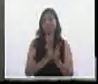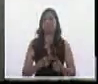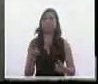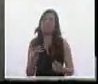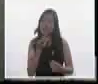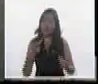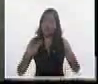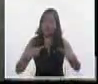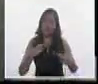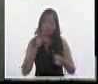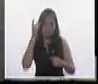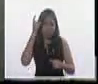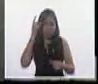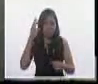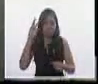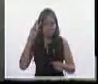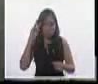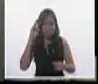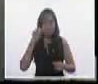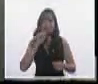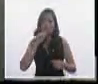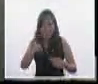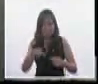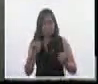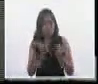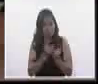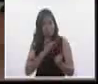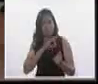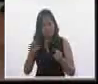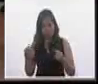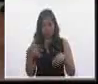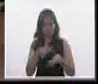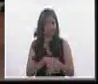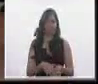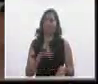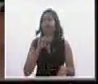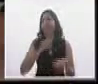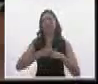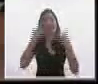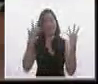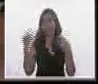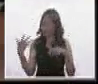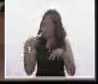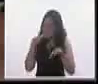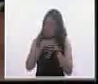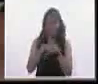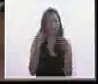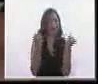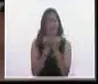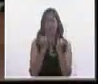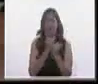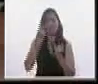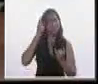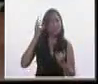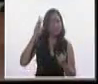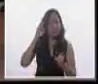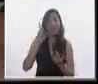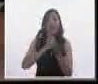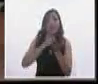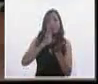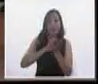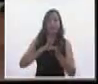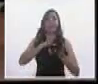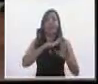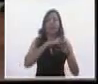con síndrome de down entran en la inclusión por supuesto claro De hecho eh de la en la discapacidad hay